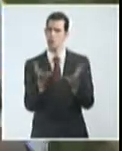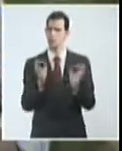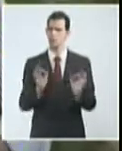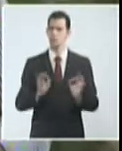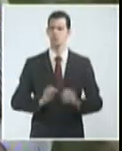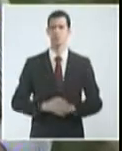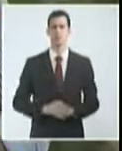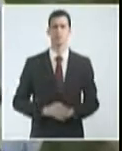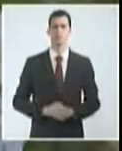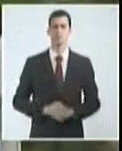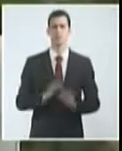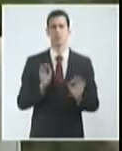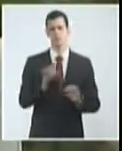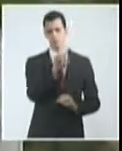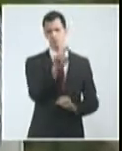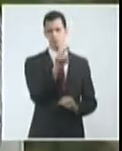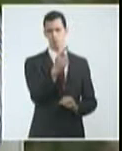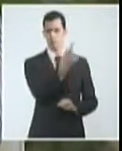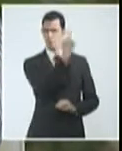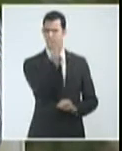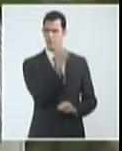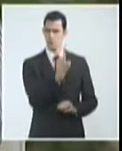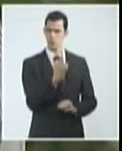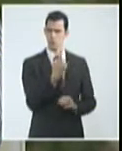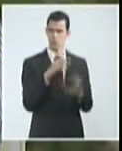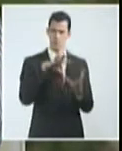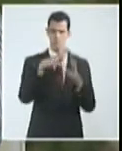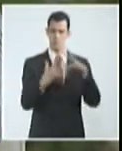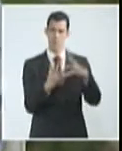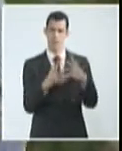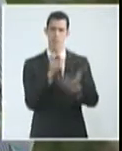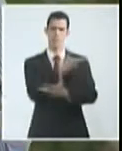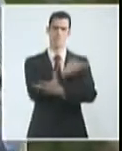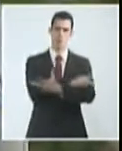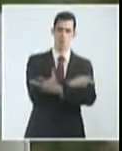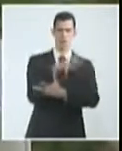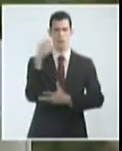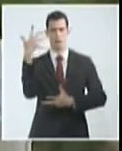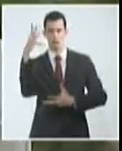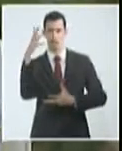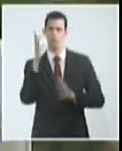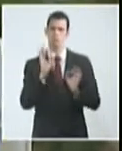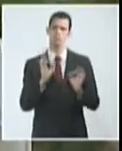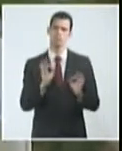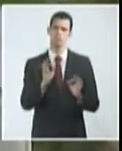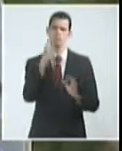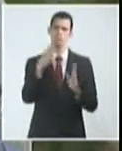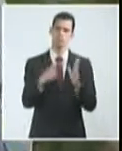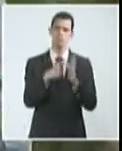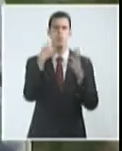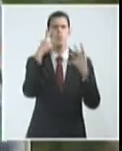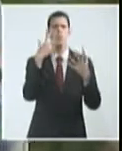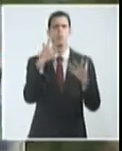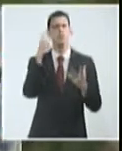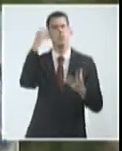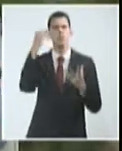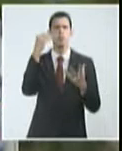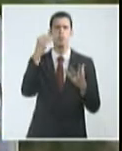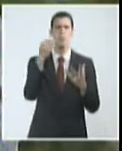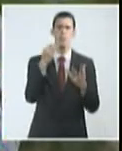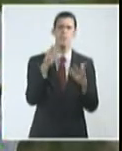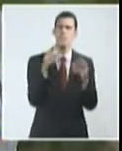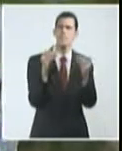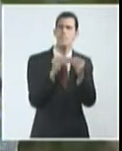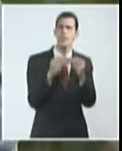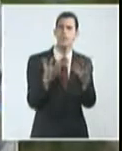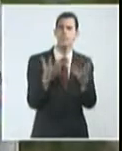de turismo con temas de vacunas, indudablemente es una pregunta que también tiene un enfoque hacia la economía y al papel de